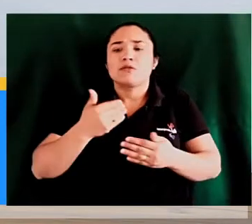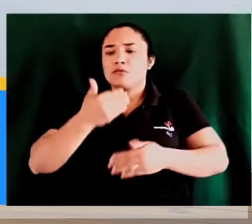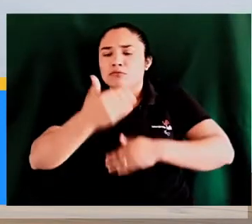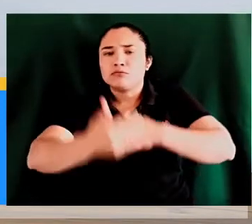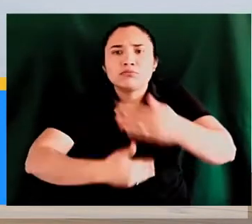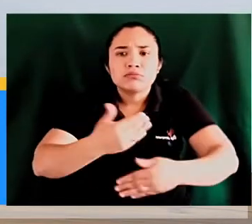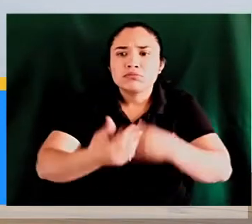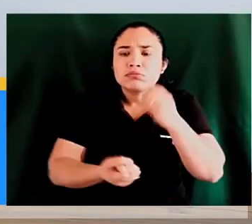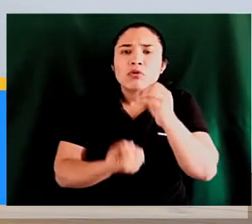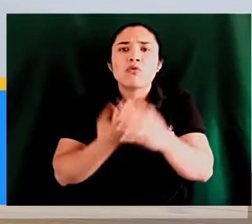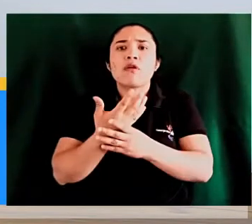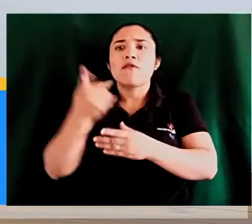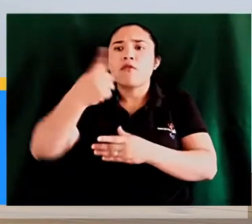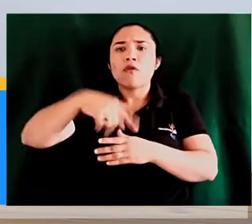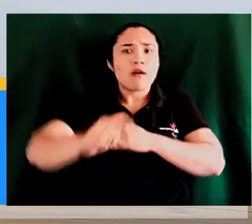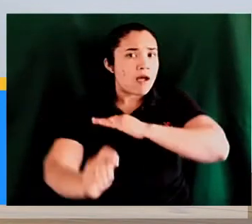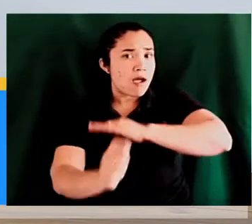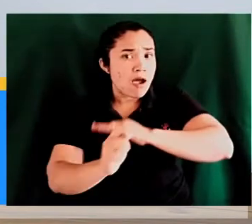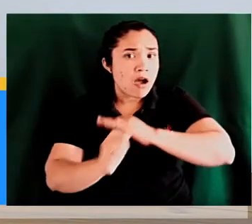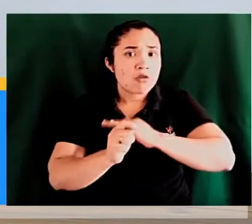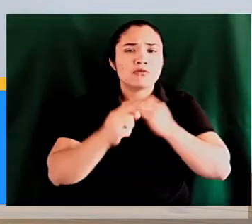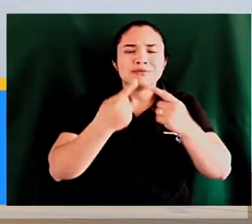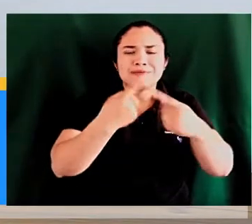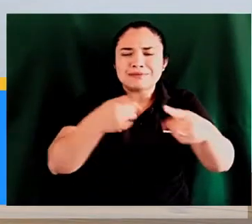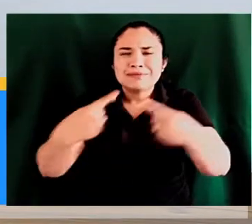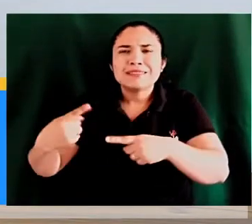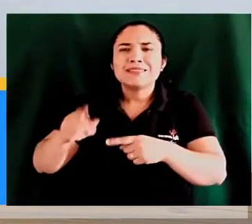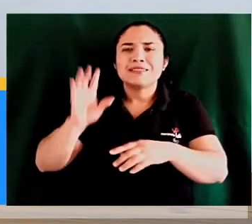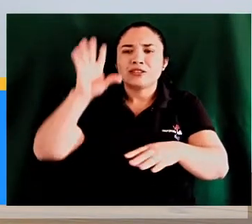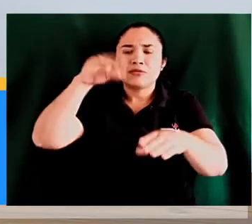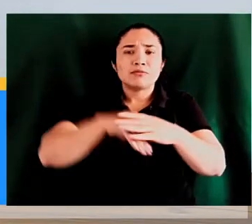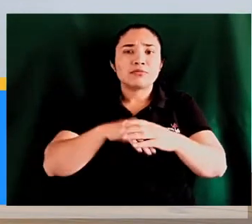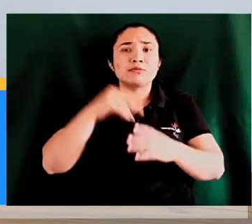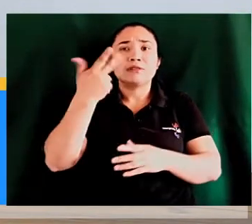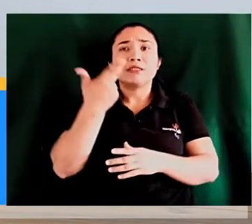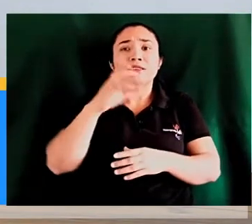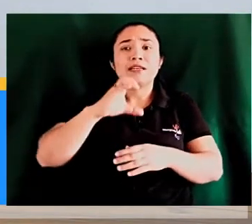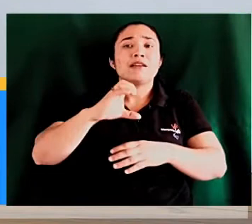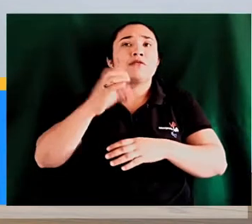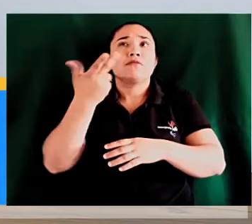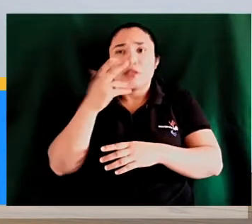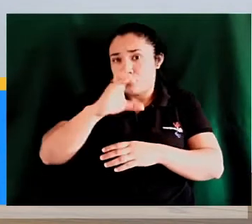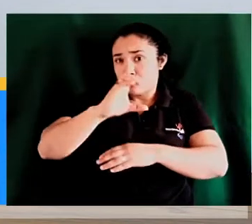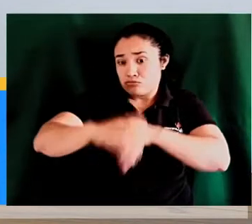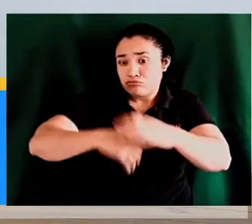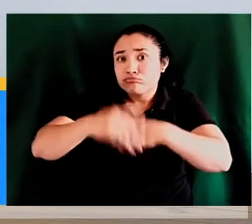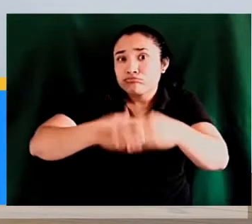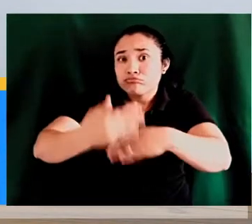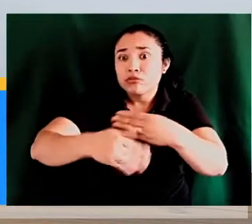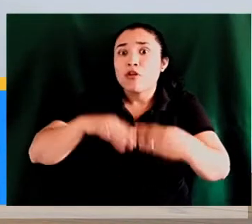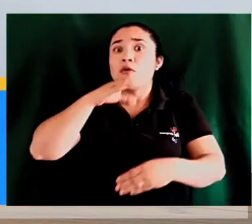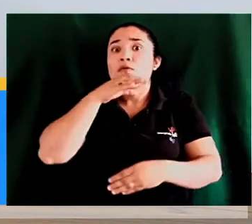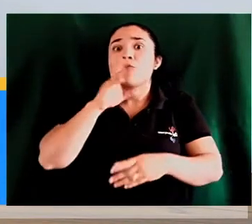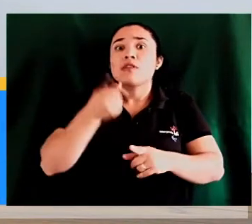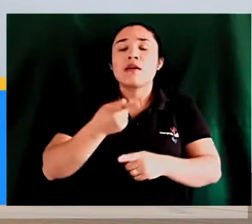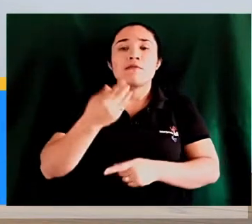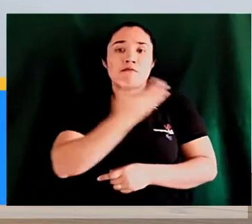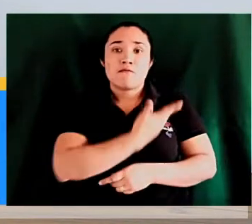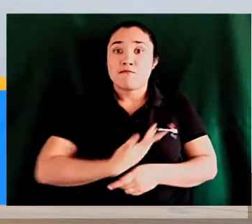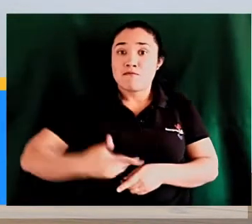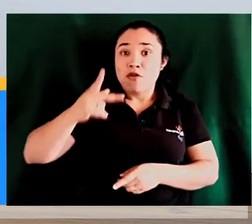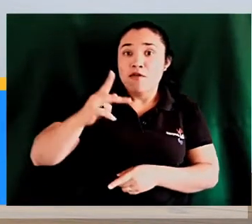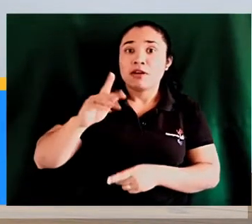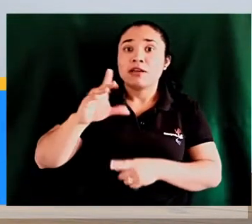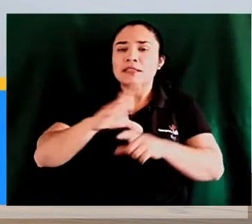como son el de emprendedurismo en el cual alumnos de las diferentes carreras del tercer año desarrollan con la